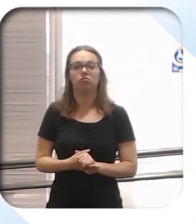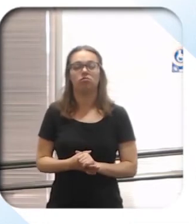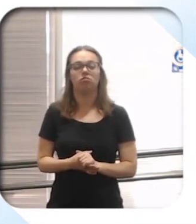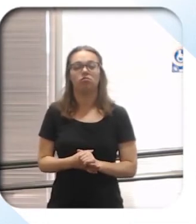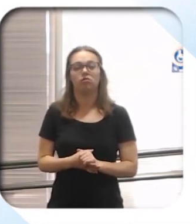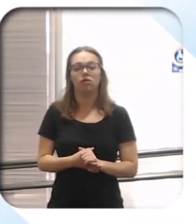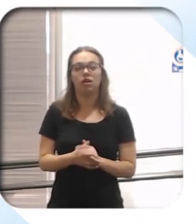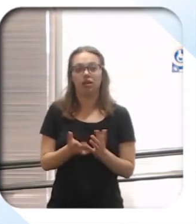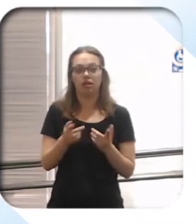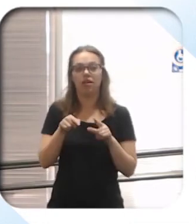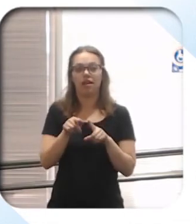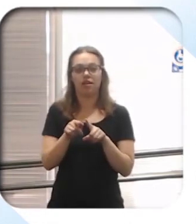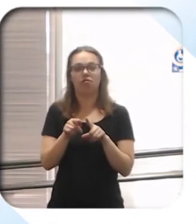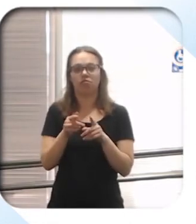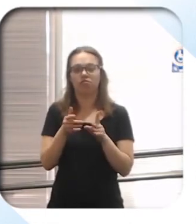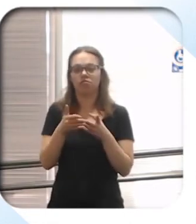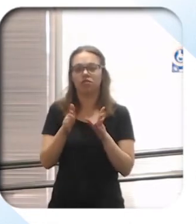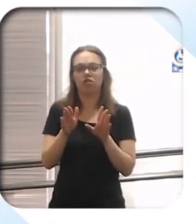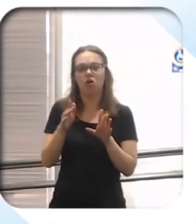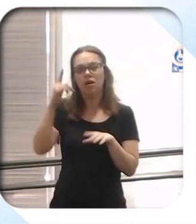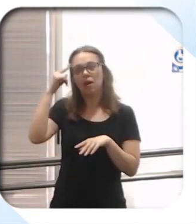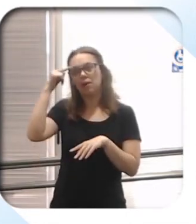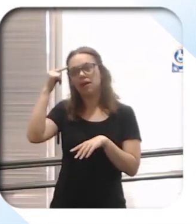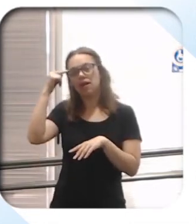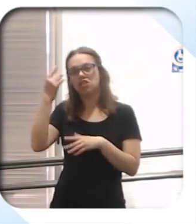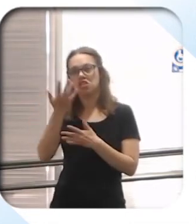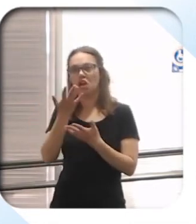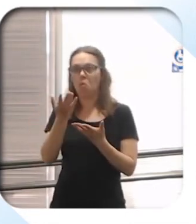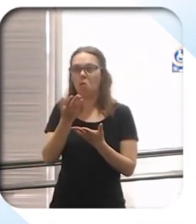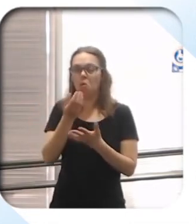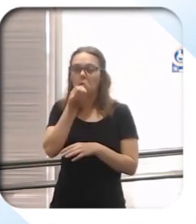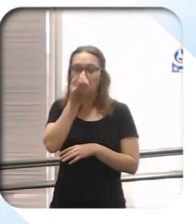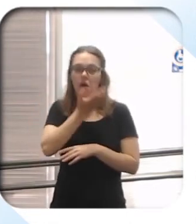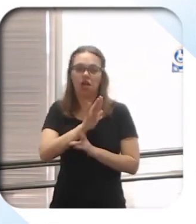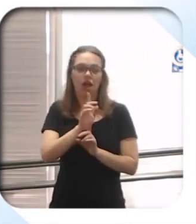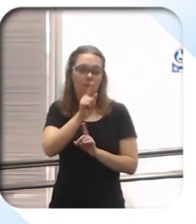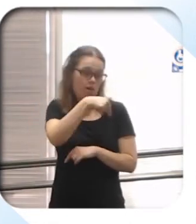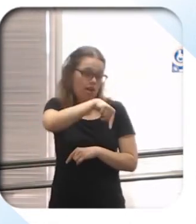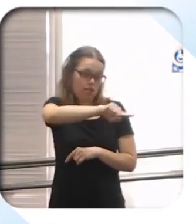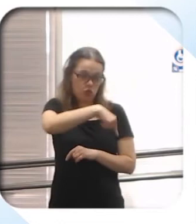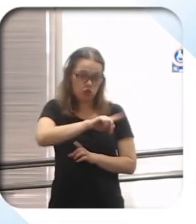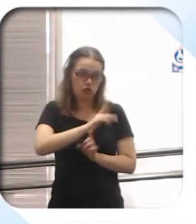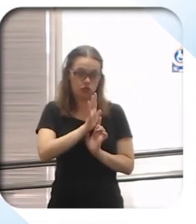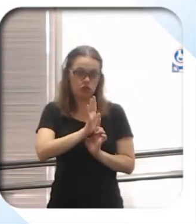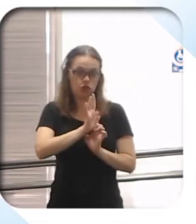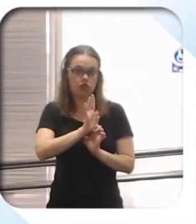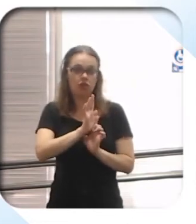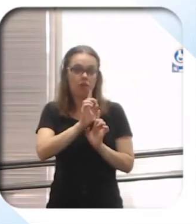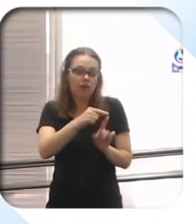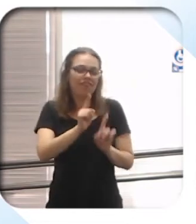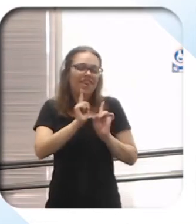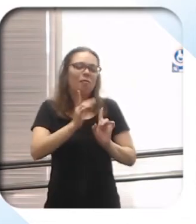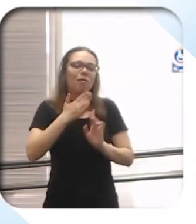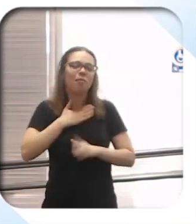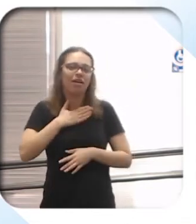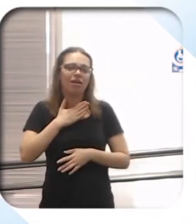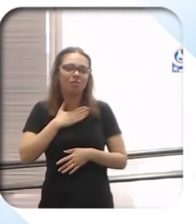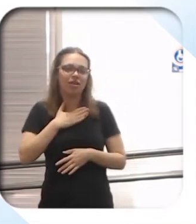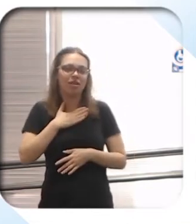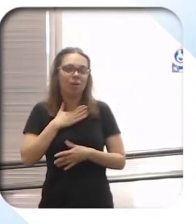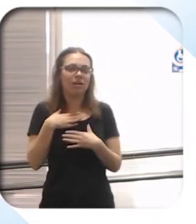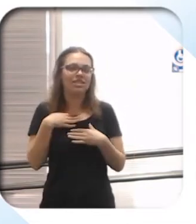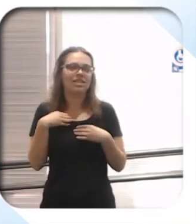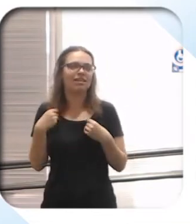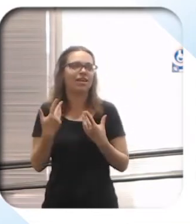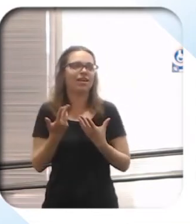y realmente ha sido una experiencia y sigue siendo una experiencia muy valiosa, creo que para ellos, pero especialmente para mí, que me he sentido